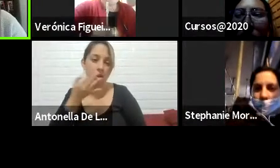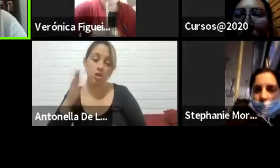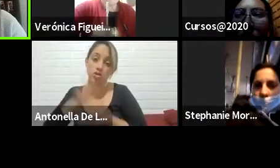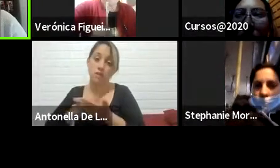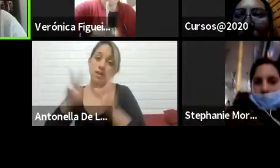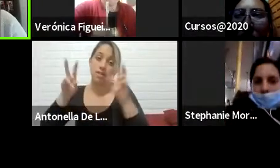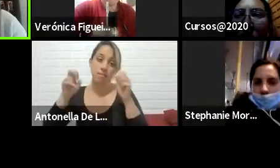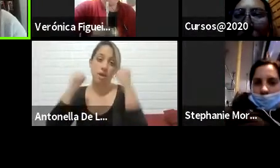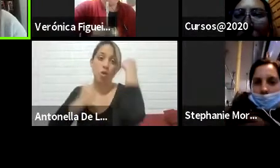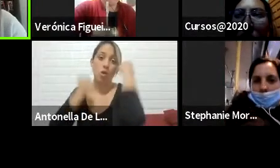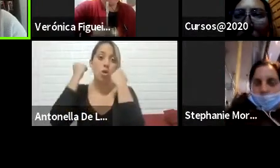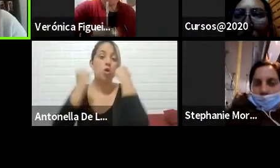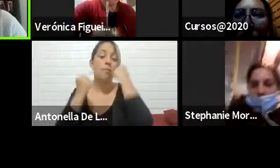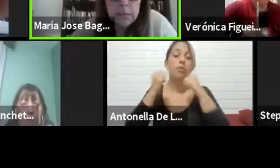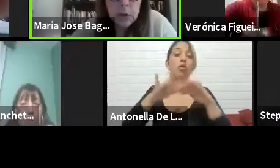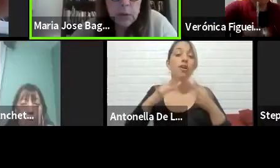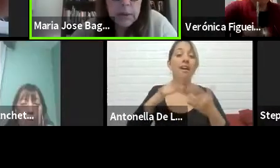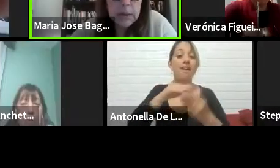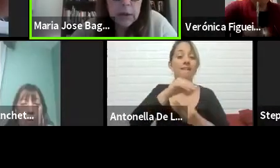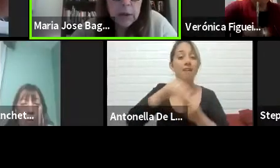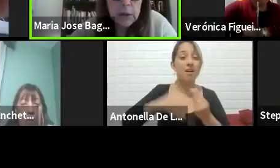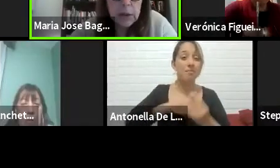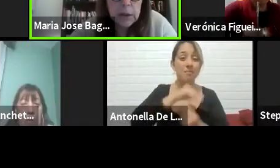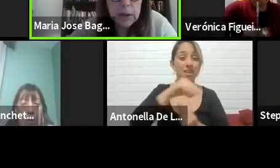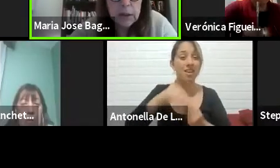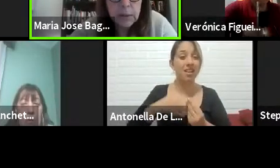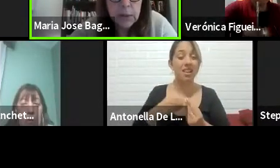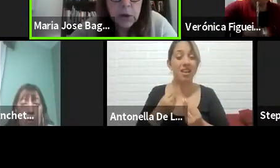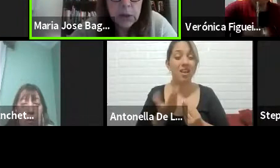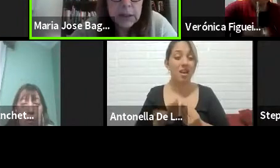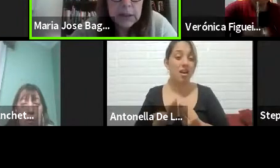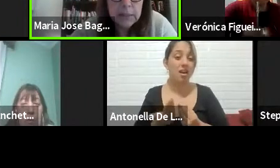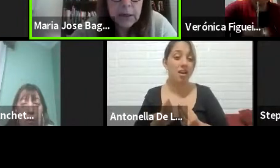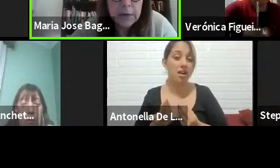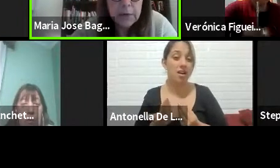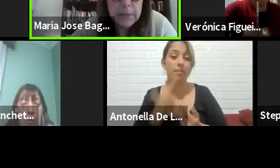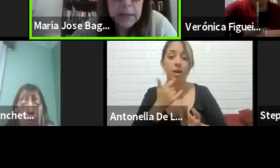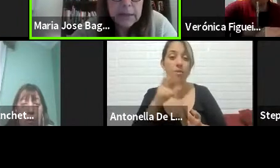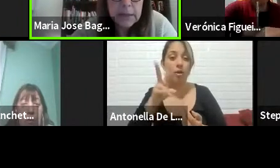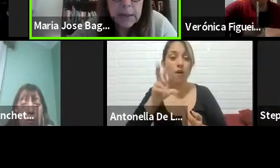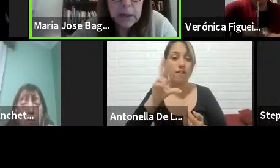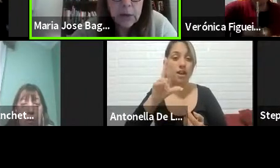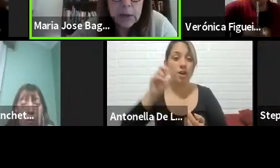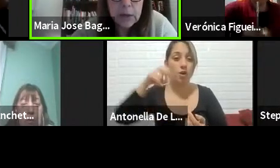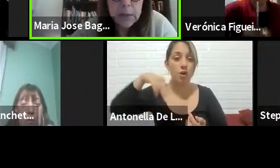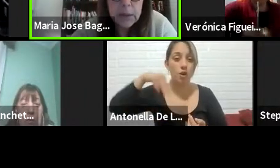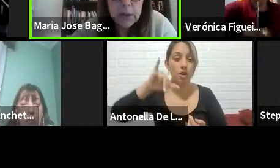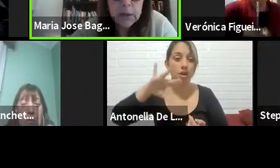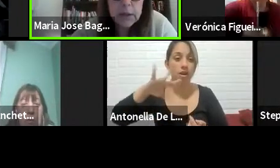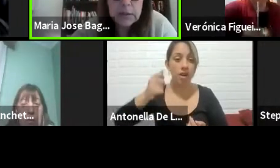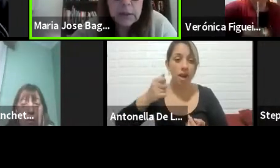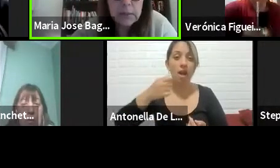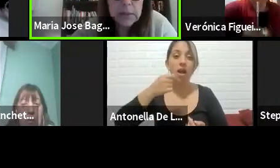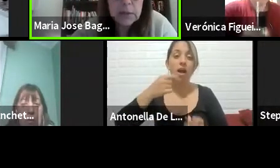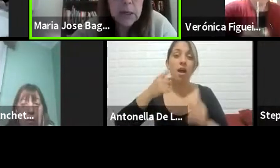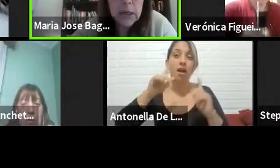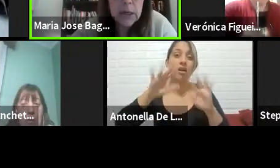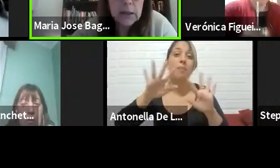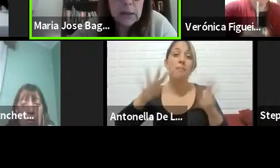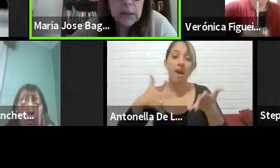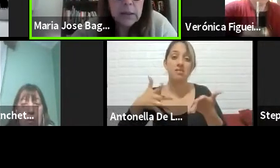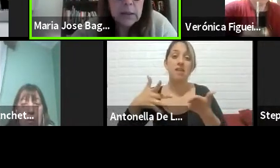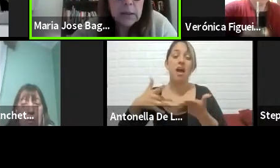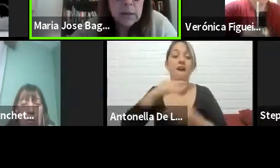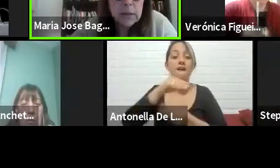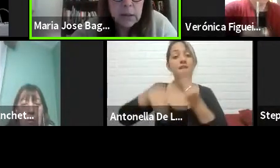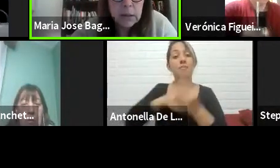vinculado que también las familias, comentario de Verónica, también las familias se hacen cargo del despido del asistente